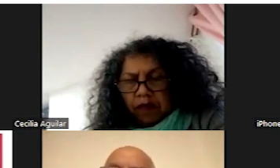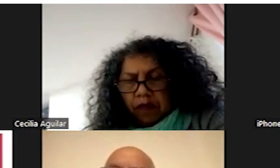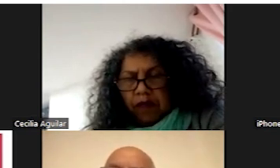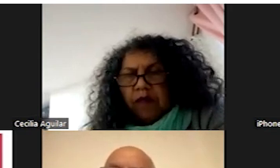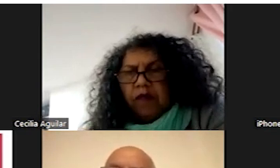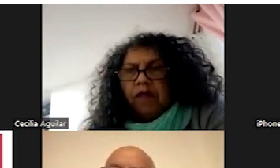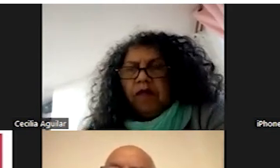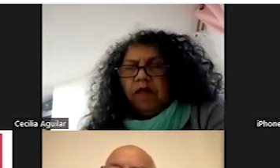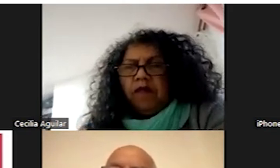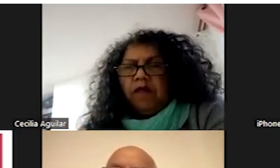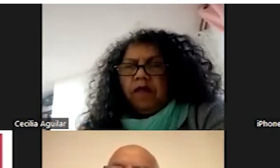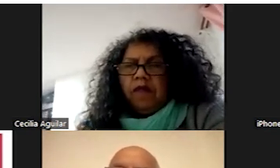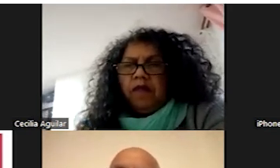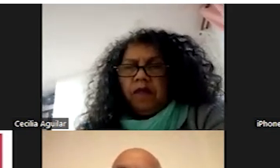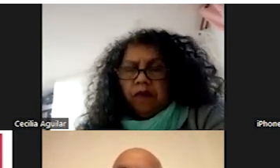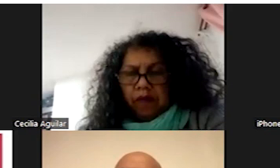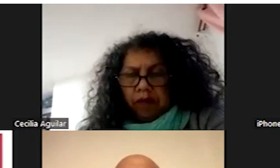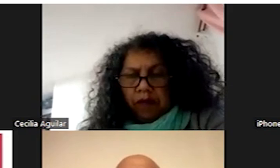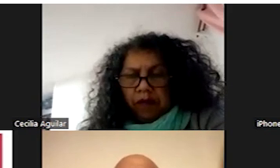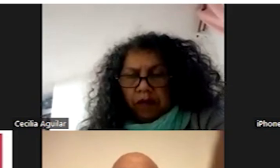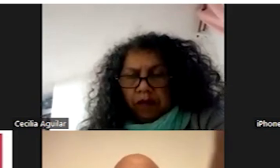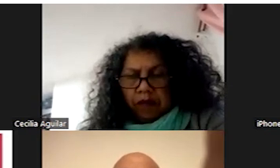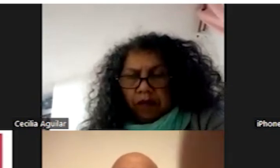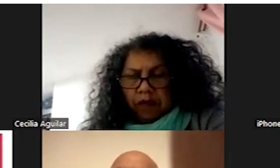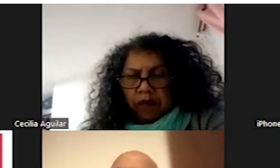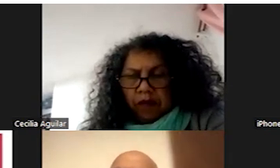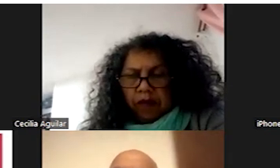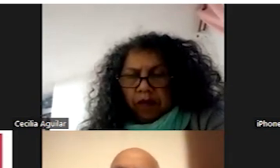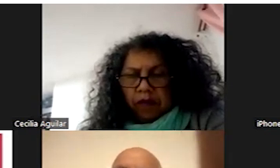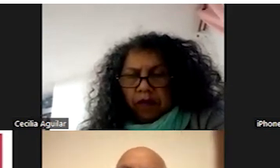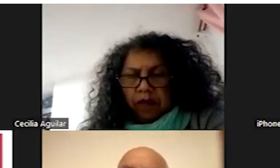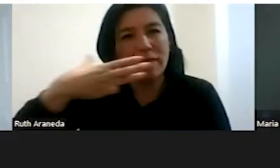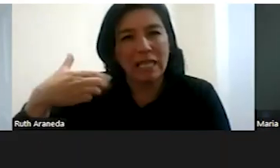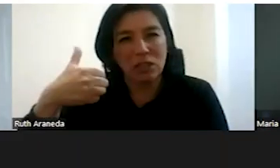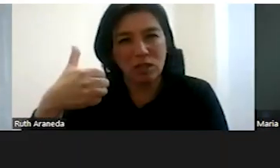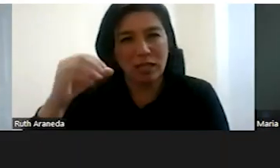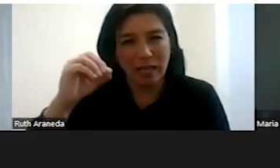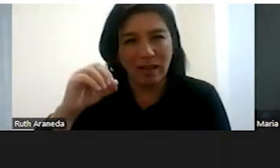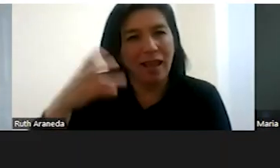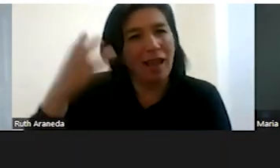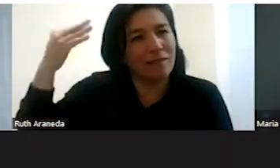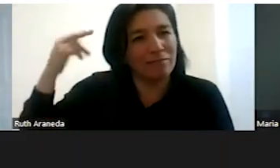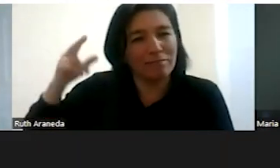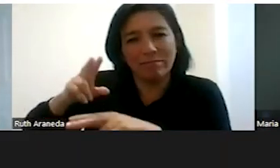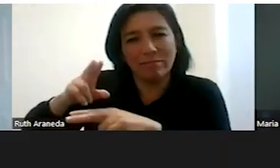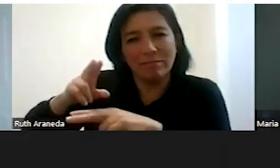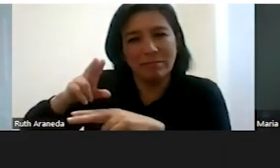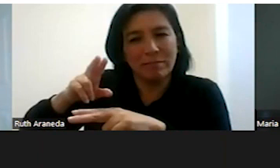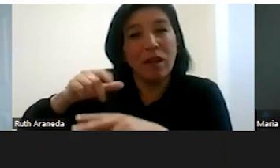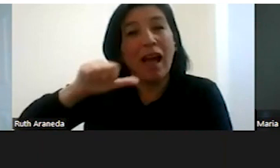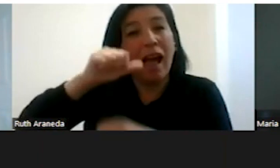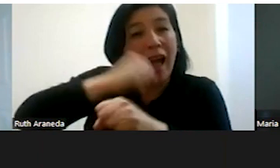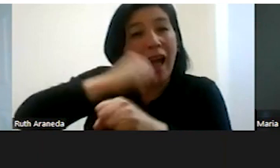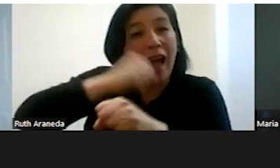se habló en los años 60 y se refería al periodo arcaico, asociado a